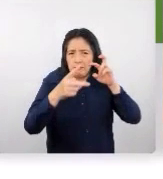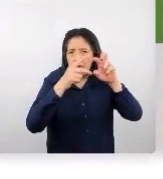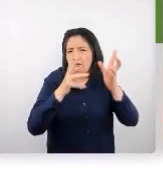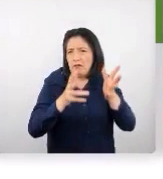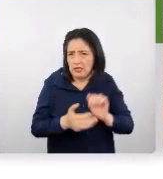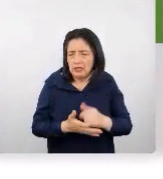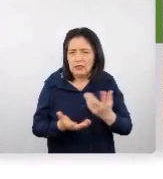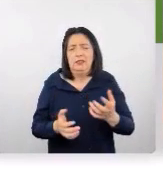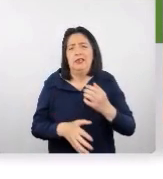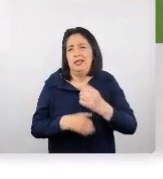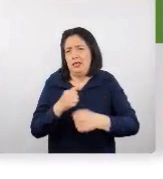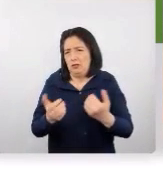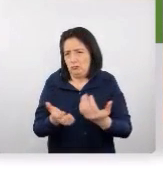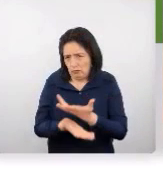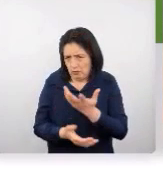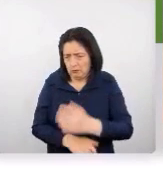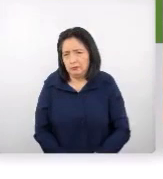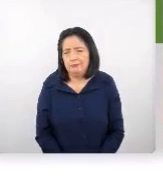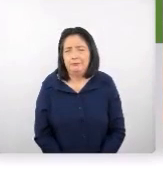ejemplo, el año nuevo.